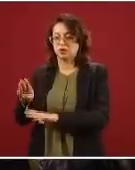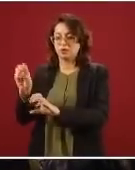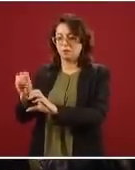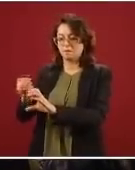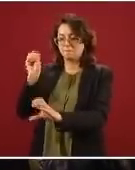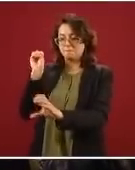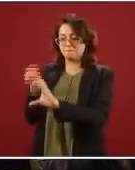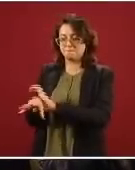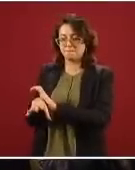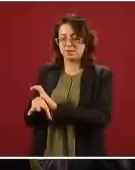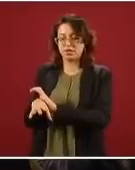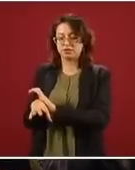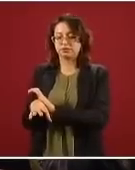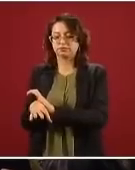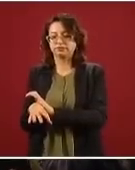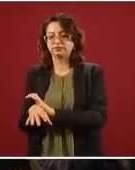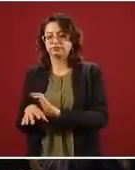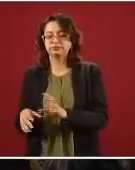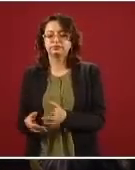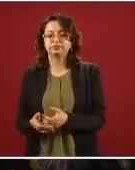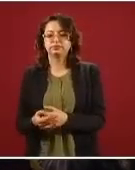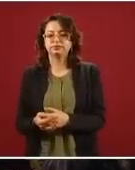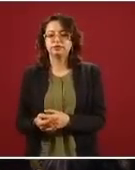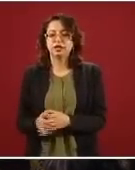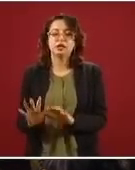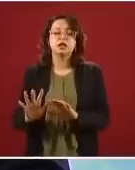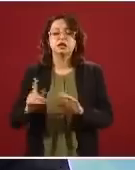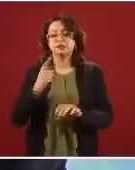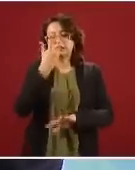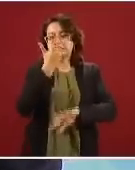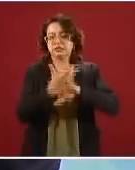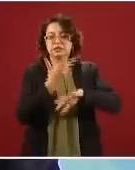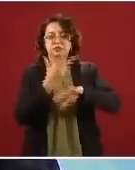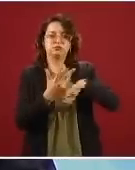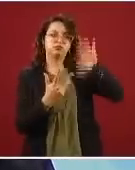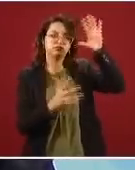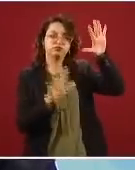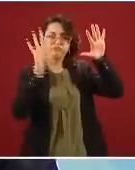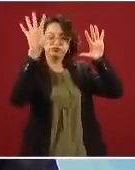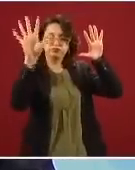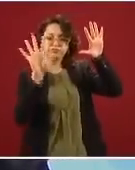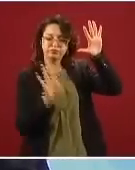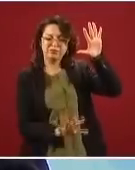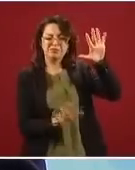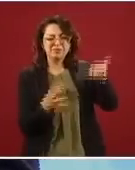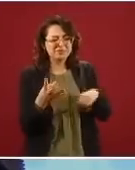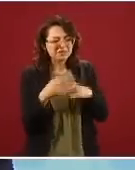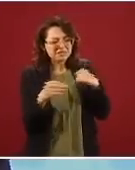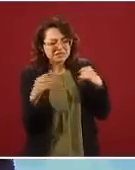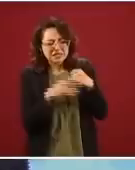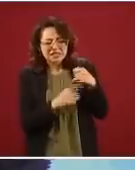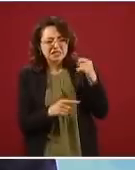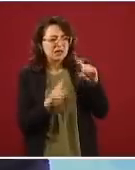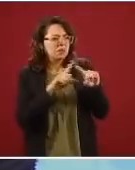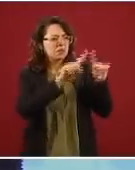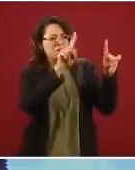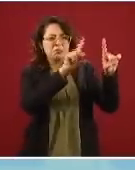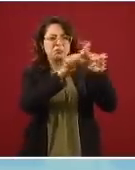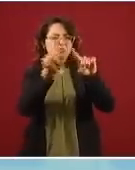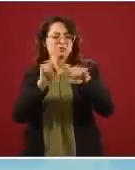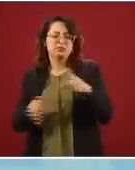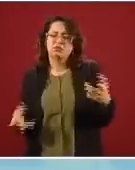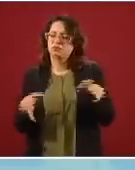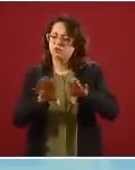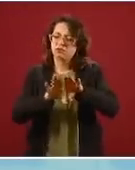dividiendo en la costa Pacífico, costa Atlántico y centro de Estados Unidos, porque la variación eran muy pocos centavos entre una zona y otra, entonces